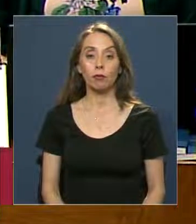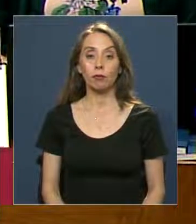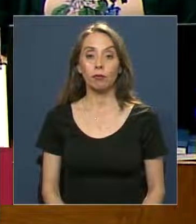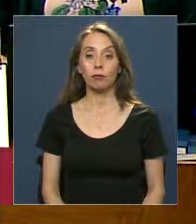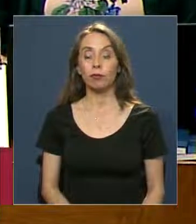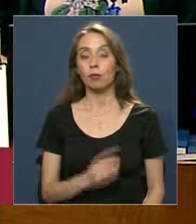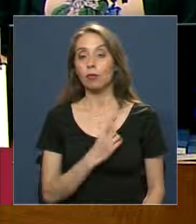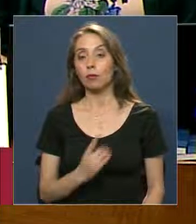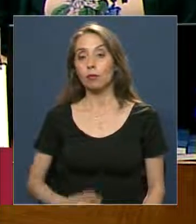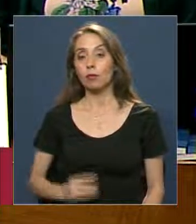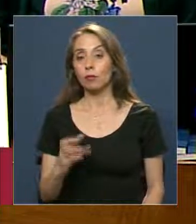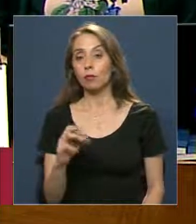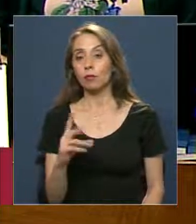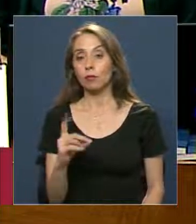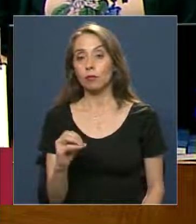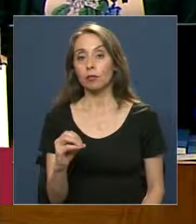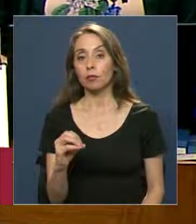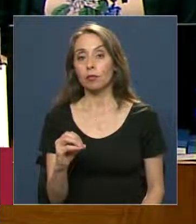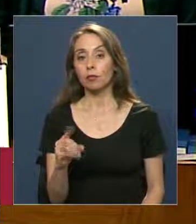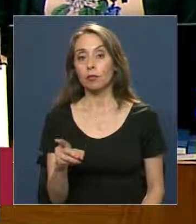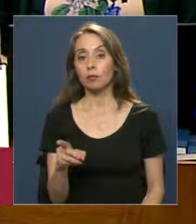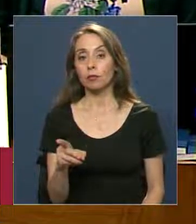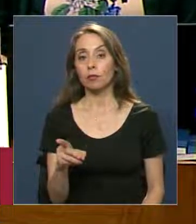Diputado Pardo. Don Luis.